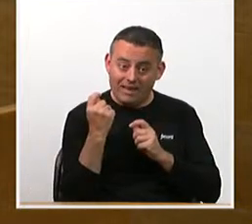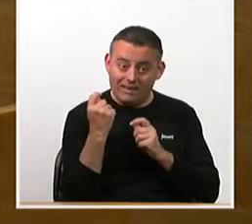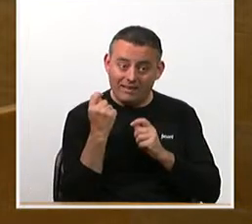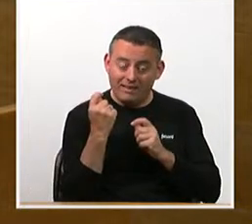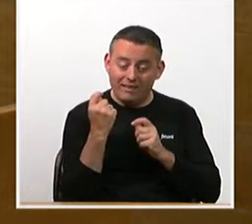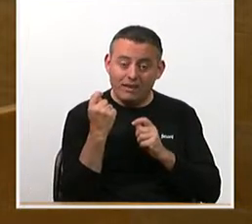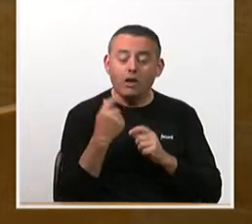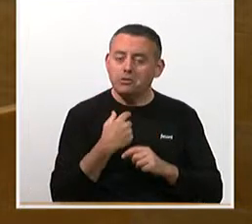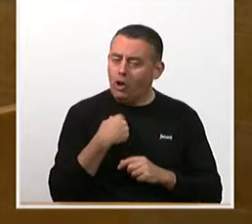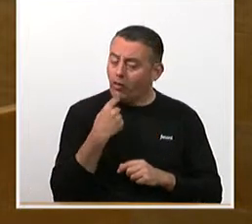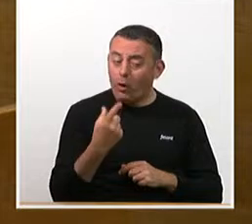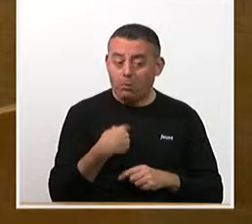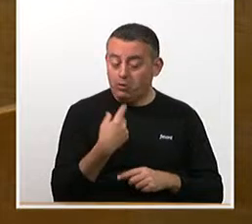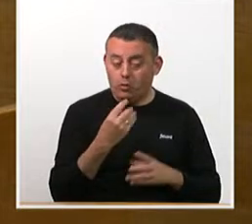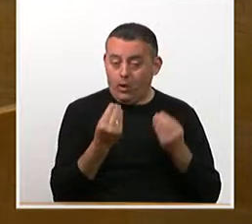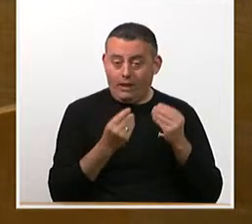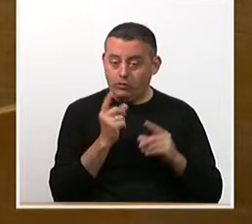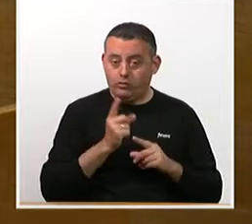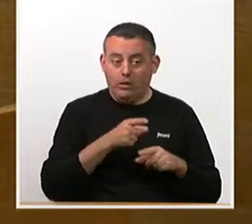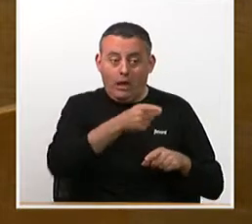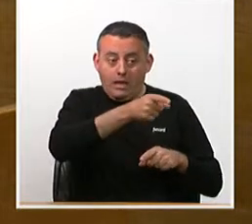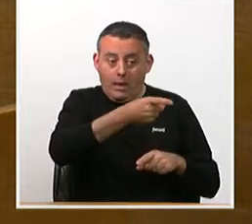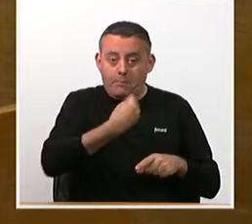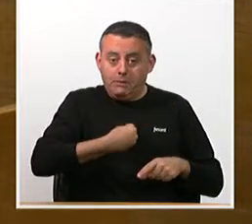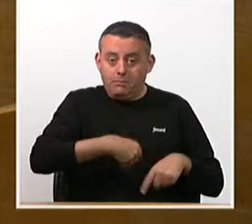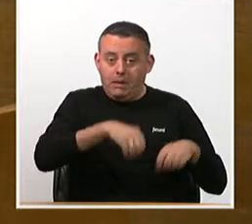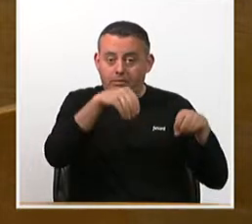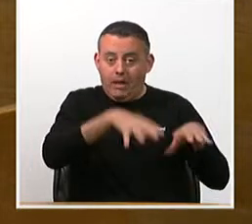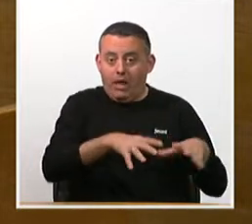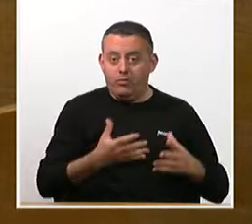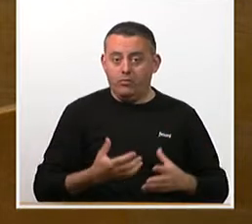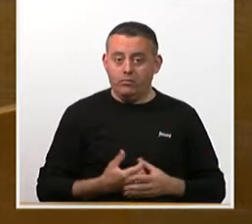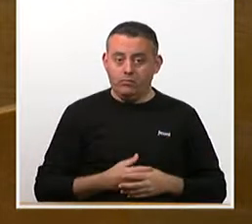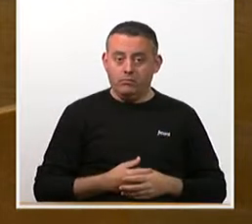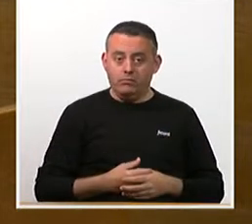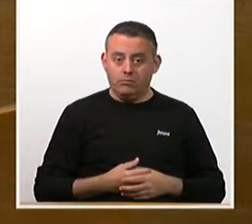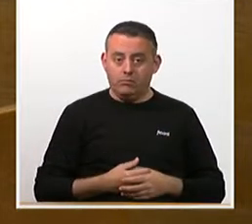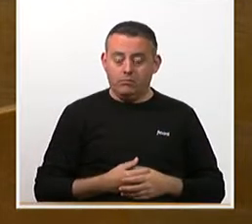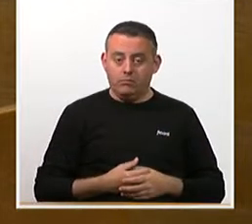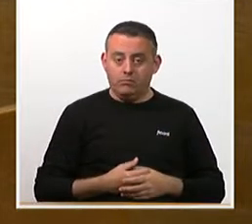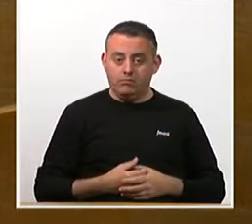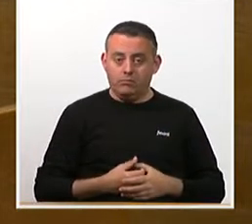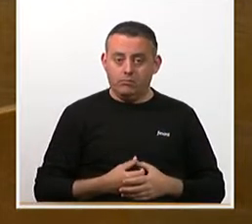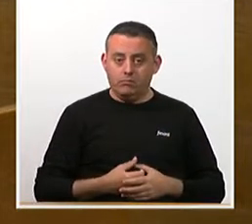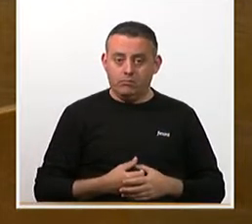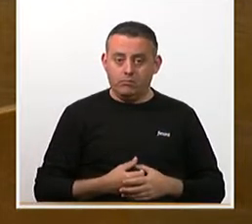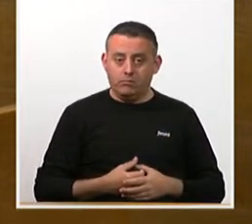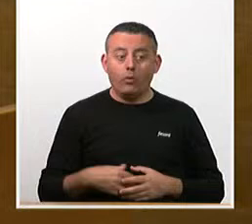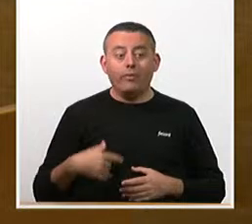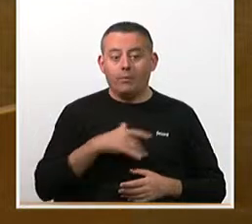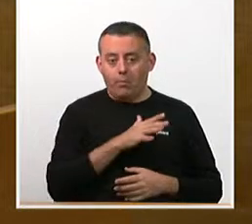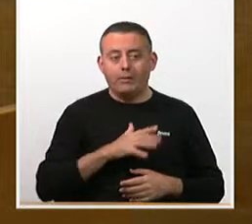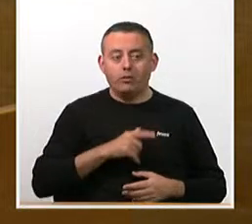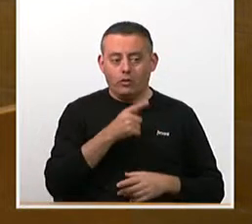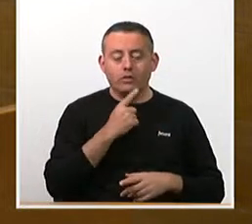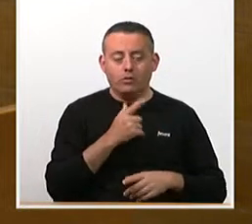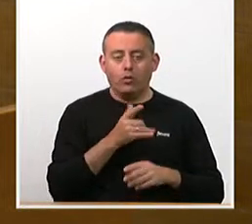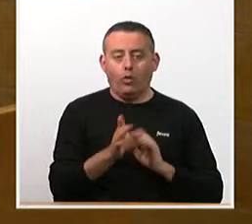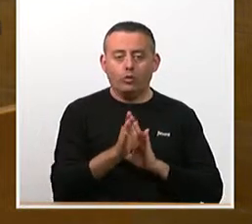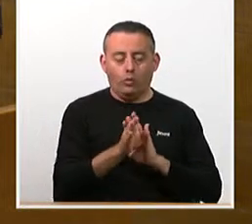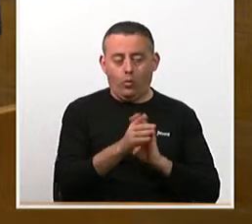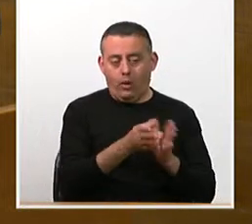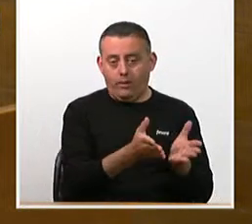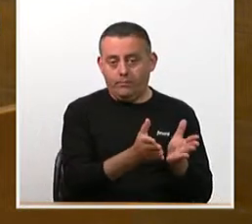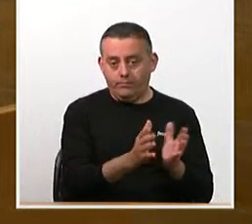ya quien ha admitido no obstante hoy por hoy sigue en funciones como lo como sigue el señor guarinos eh luego me